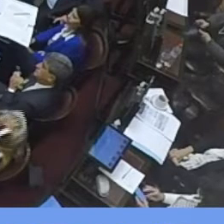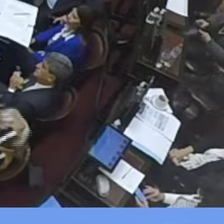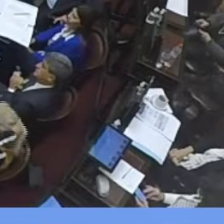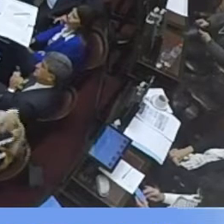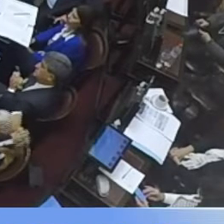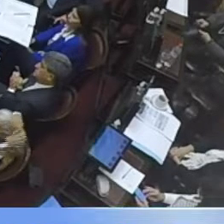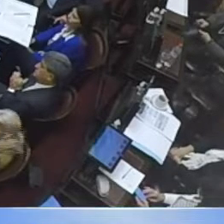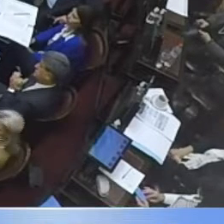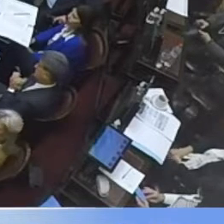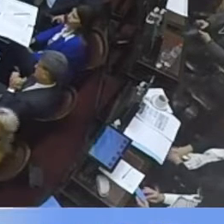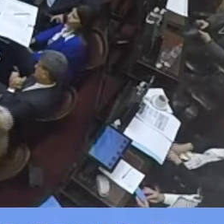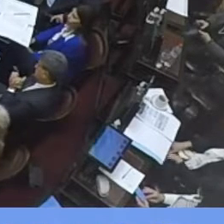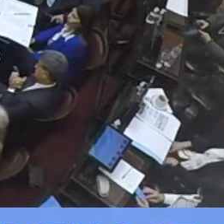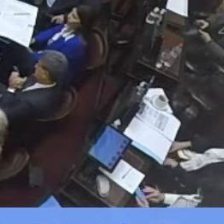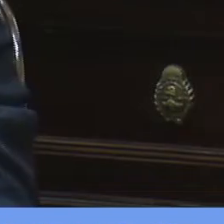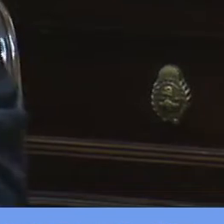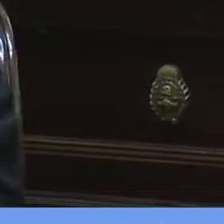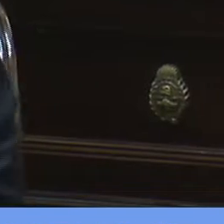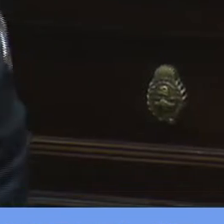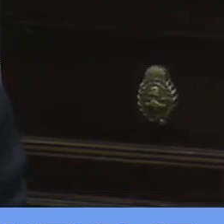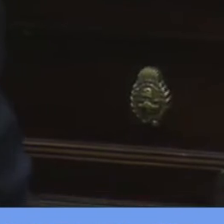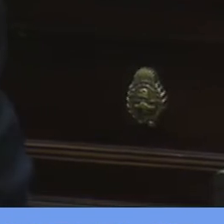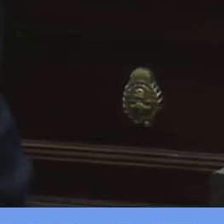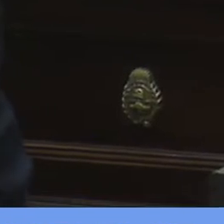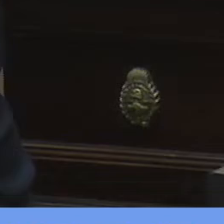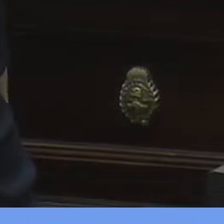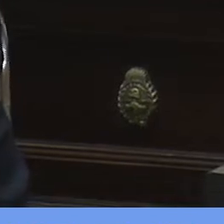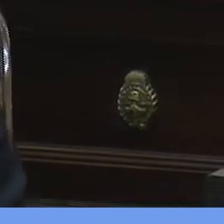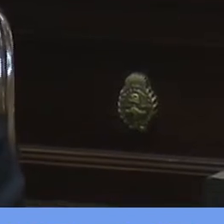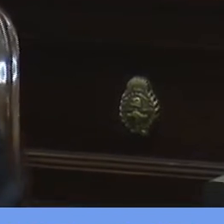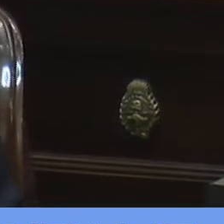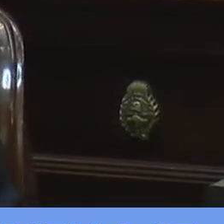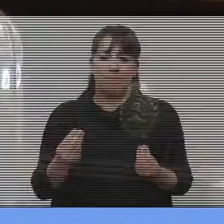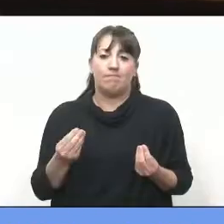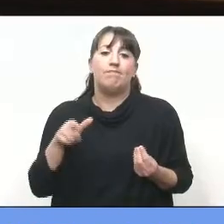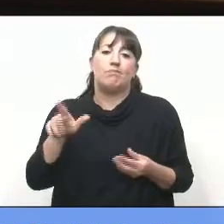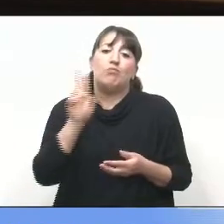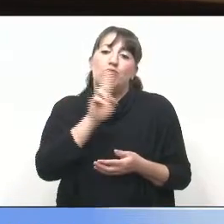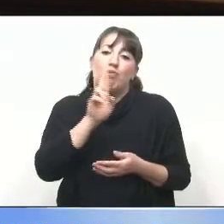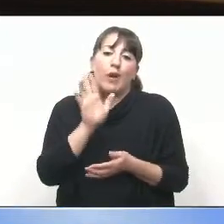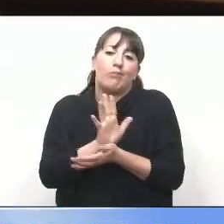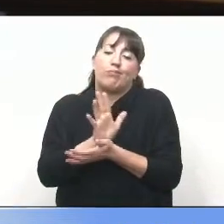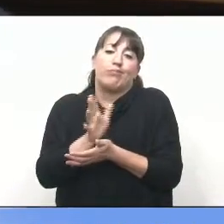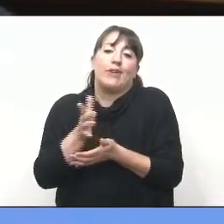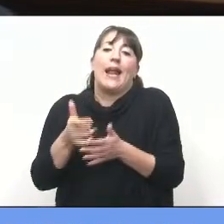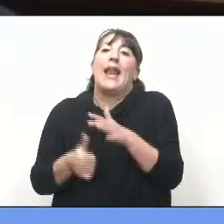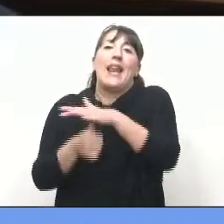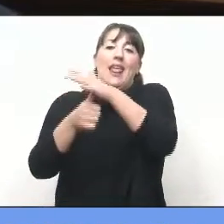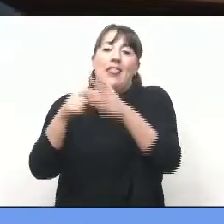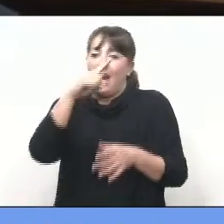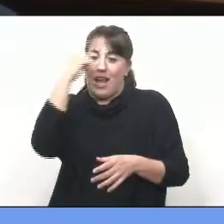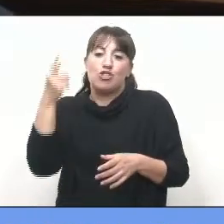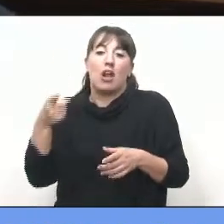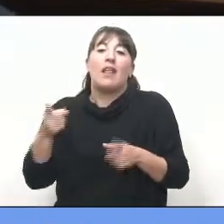desde las antípodas del pensamiento pero en reconocimiento de una líder nacional y como militante de un partido